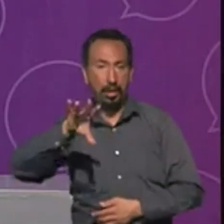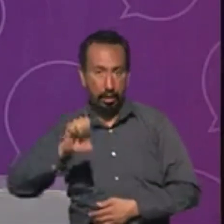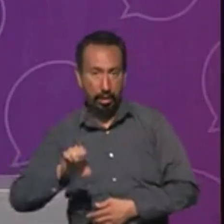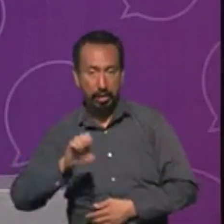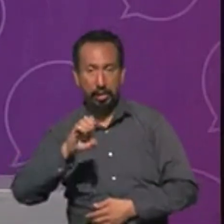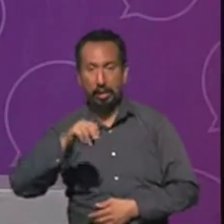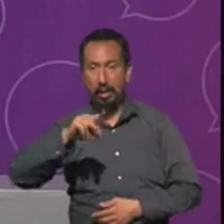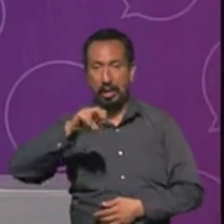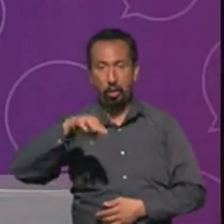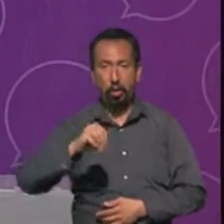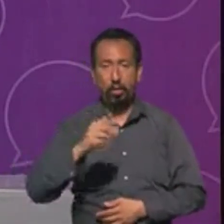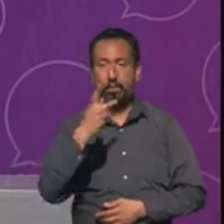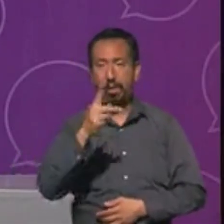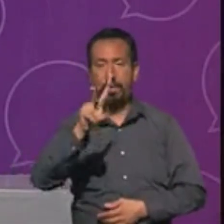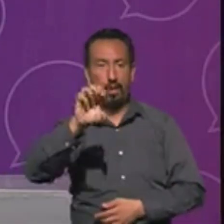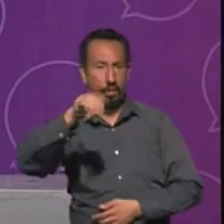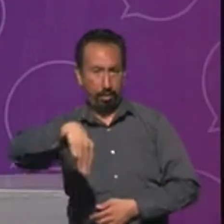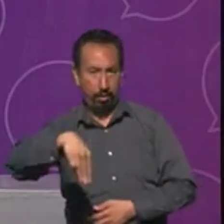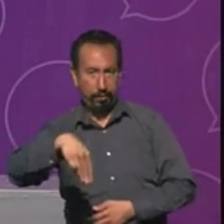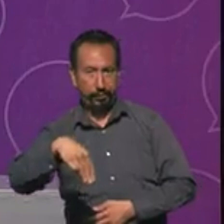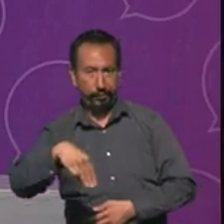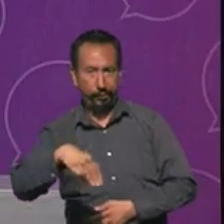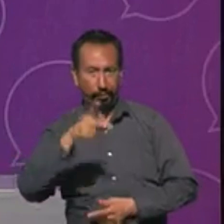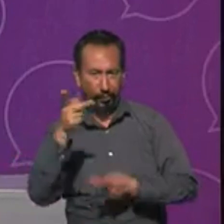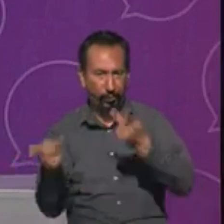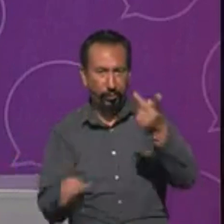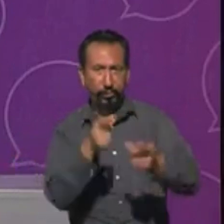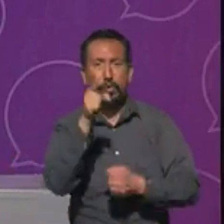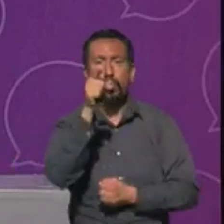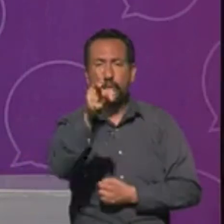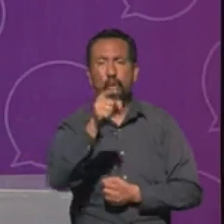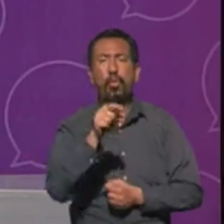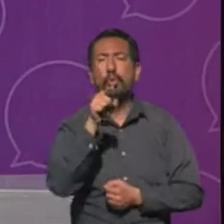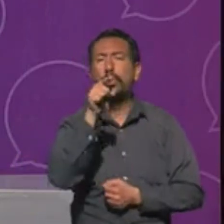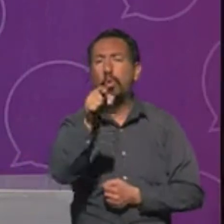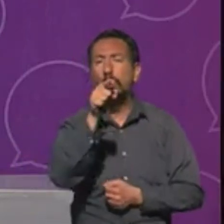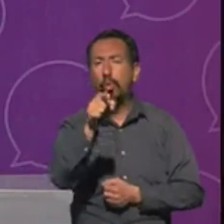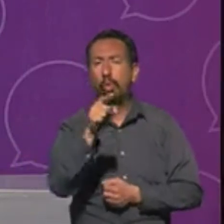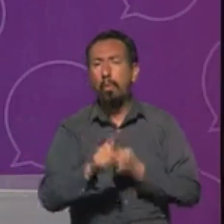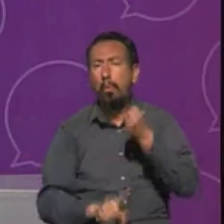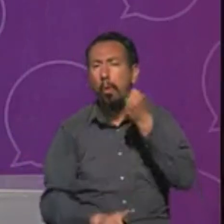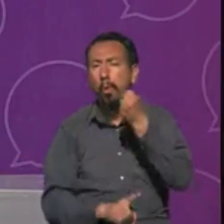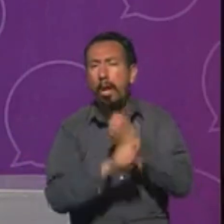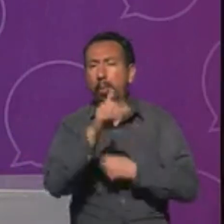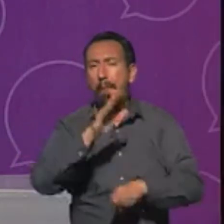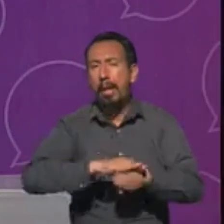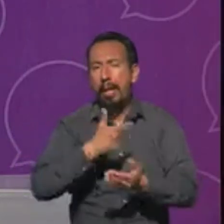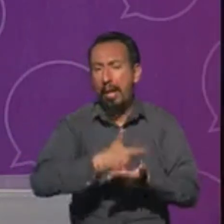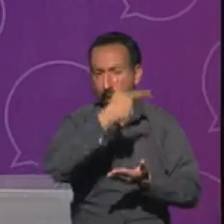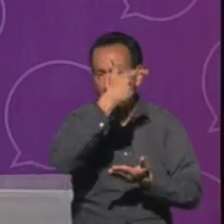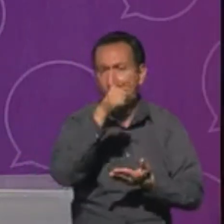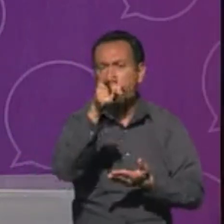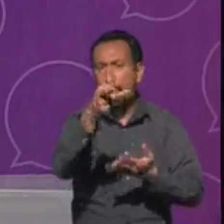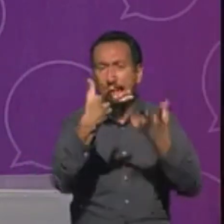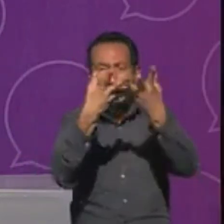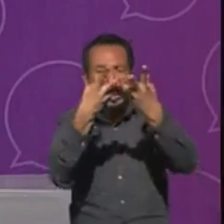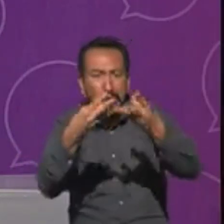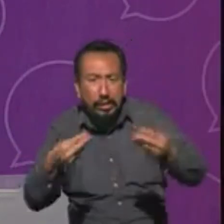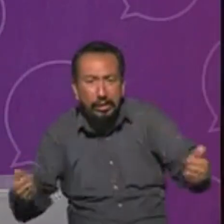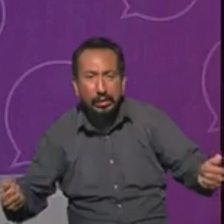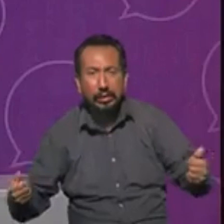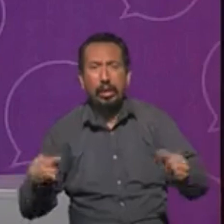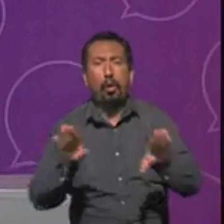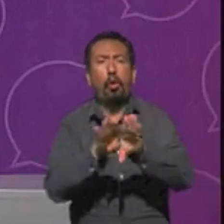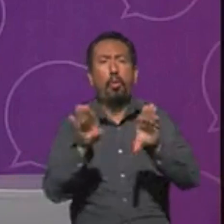Centeno del partido verde ecologista de México La pregunta es candidato Cuál será el reto más grande de su administración y qué está dispuesto a hacer para